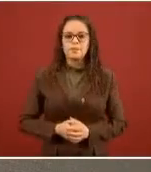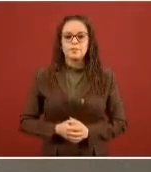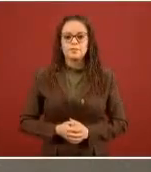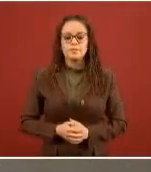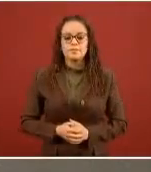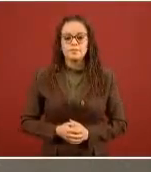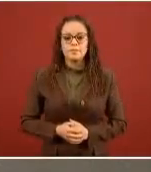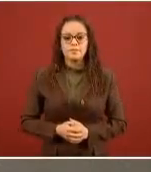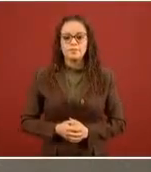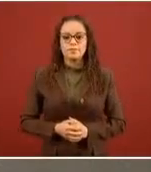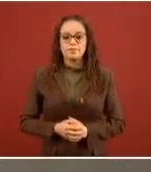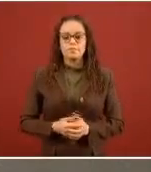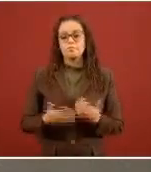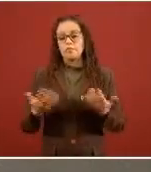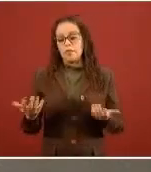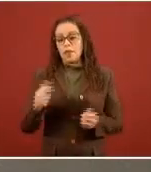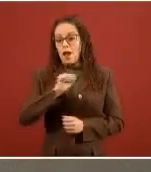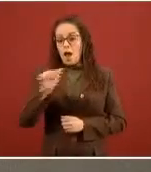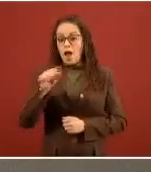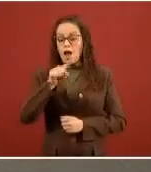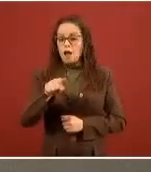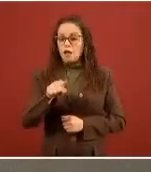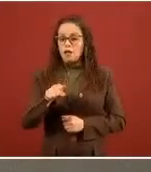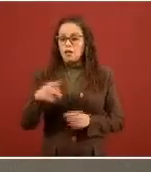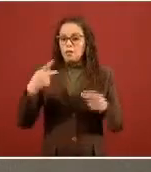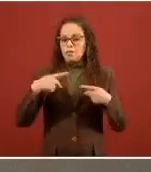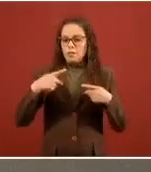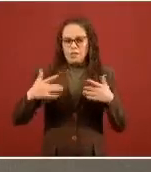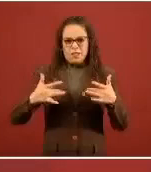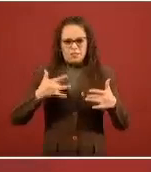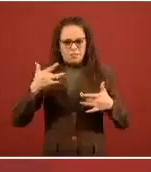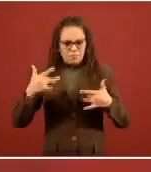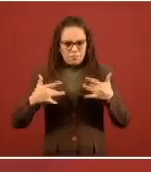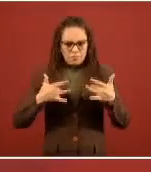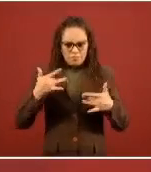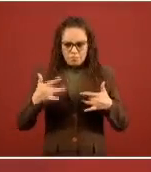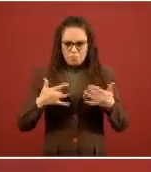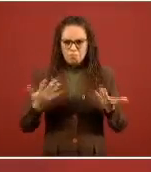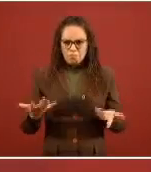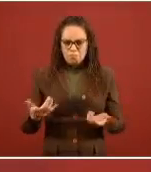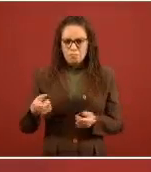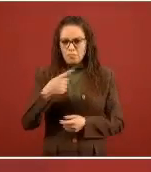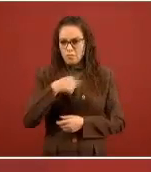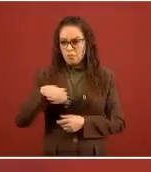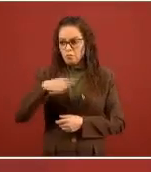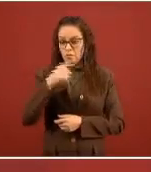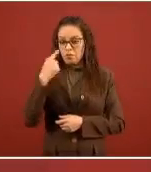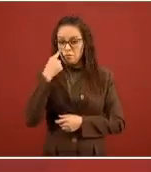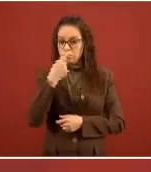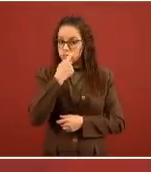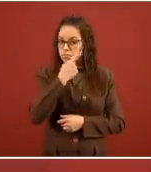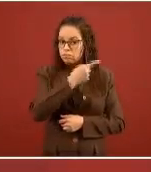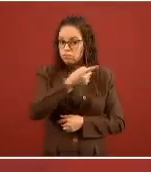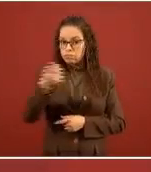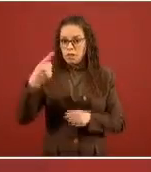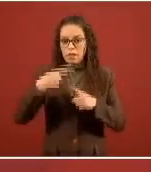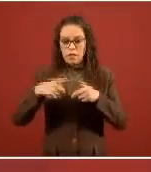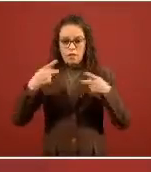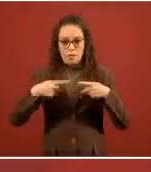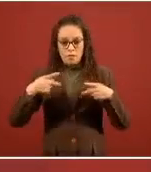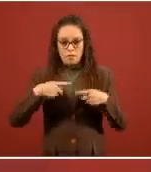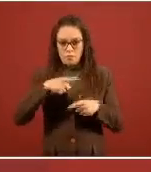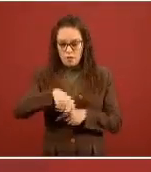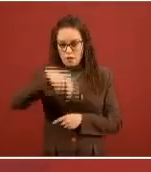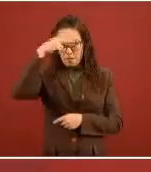los signos y síntomas de enfermedad, lo que se ha observado tanto en los casos en México como en